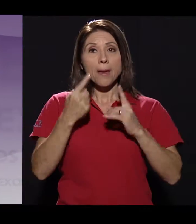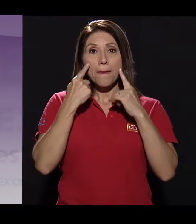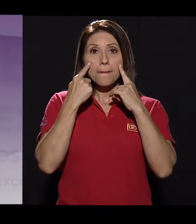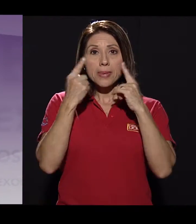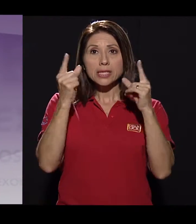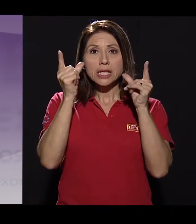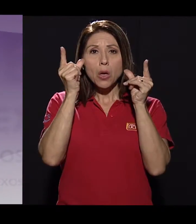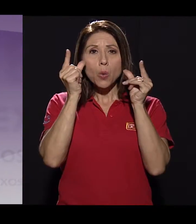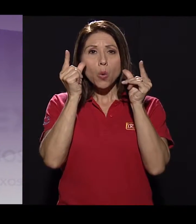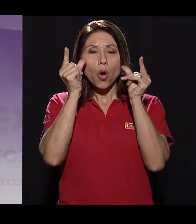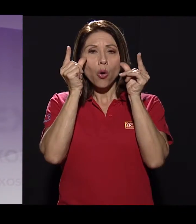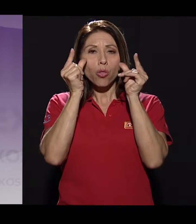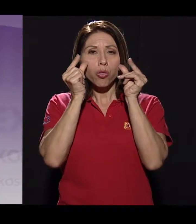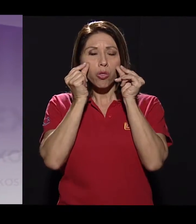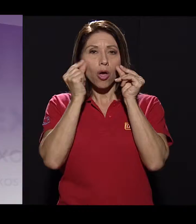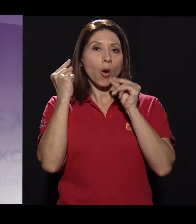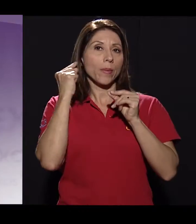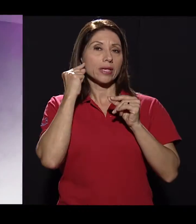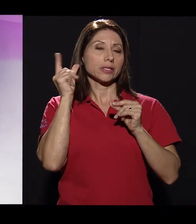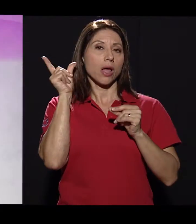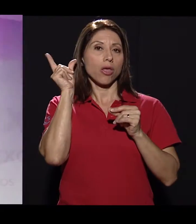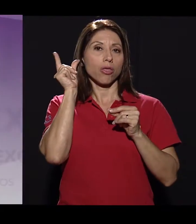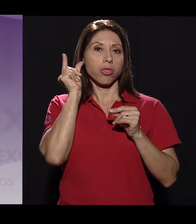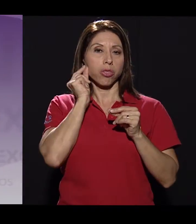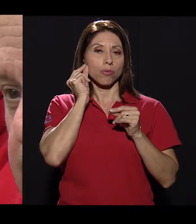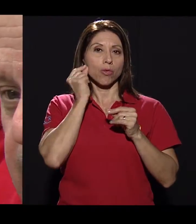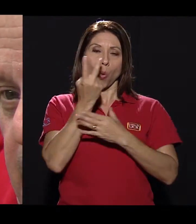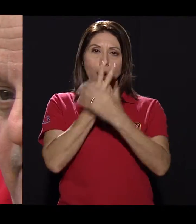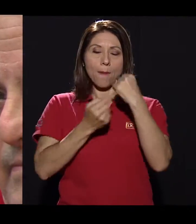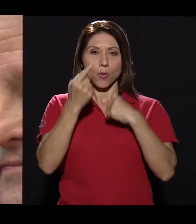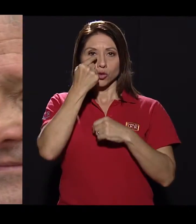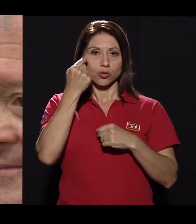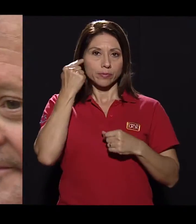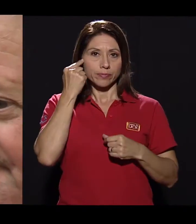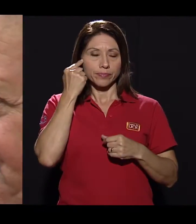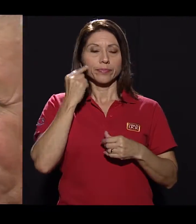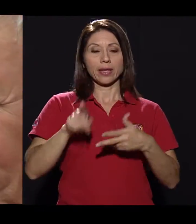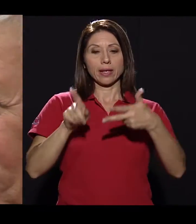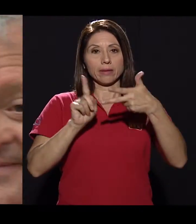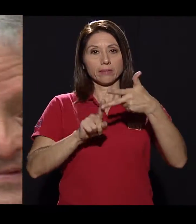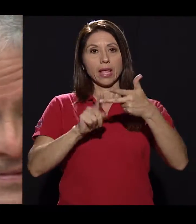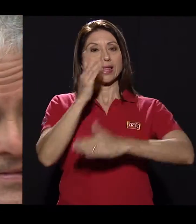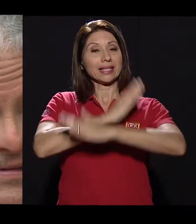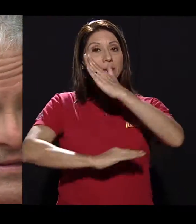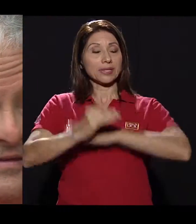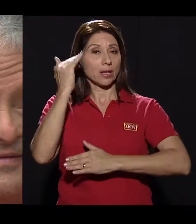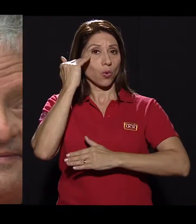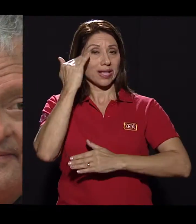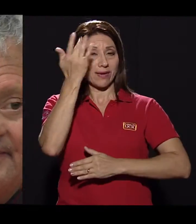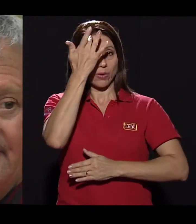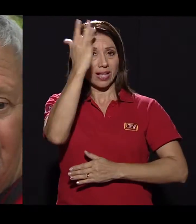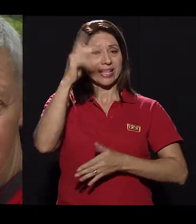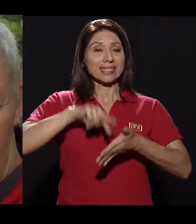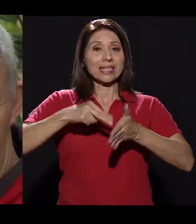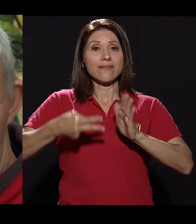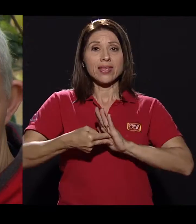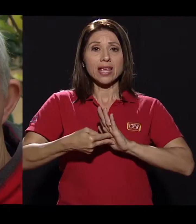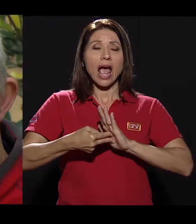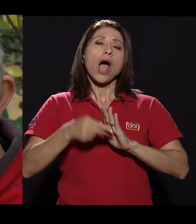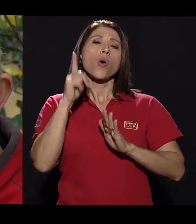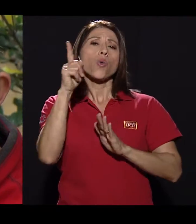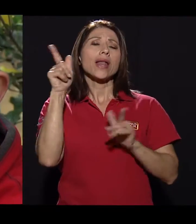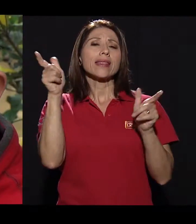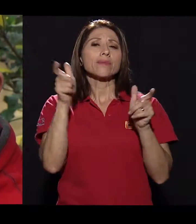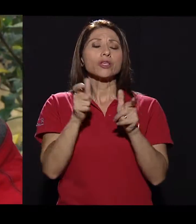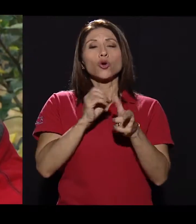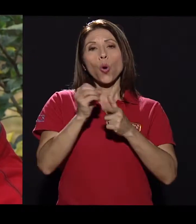pérdida total de la vista, el oído o ambos. La discapacidad cognitiva o intelectual es aquella en que se presenta una